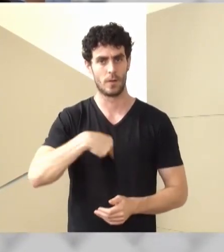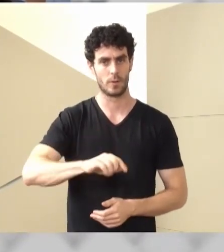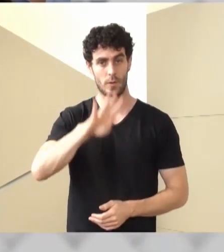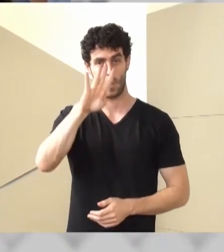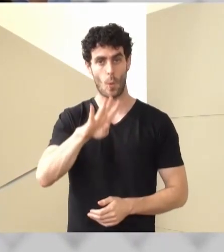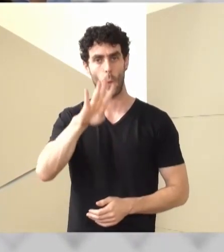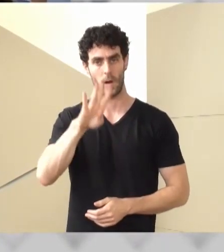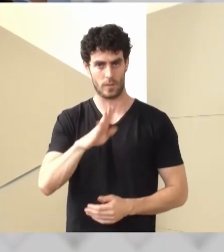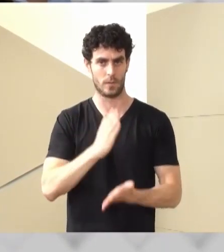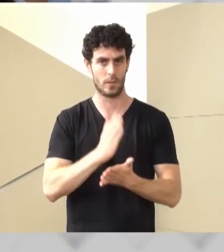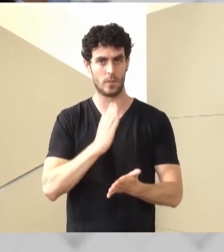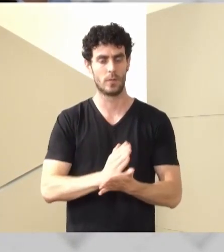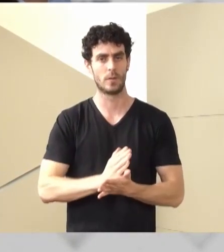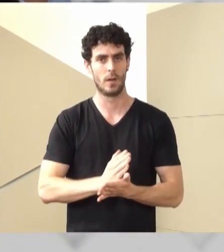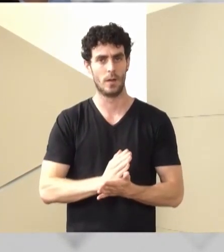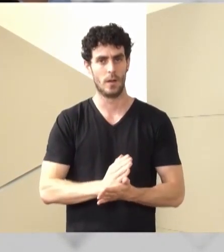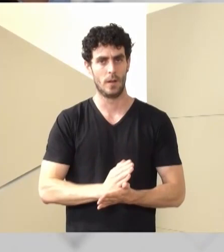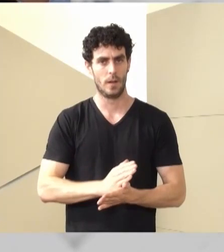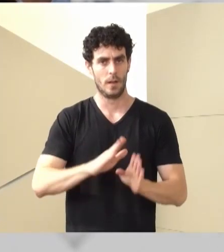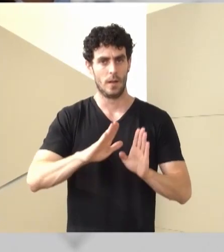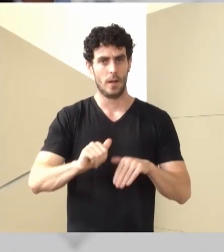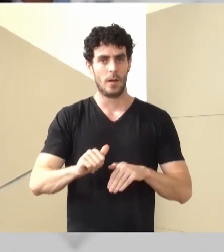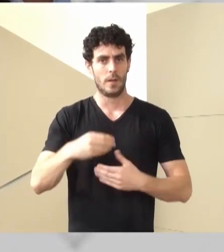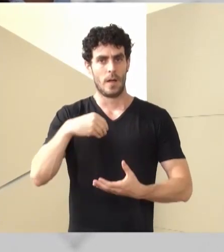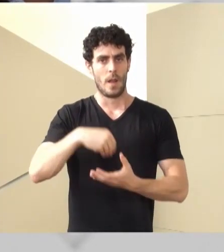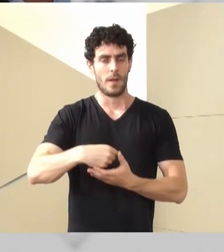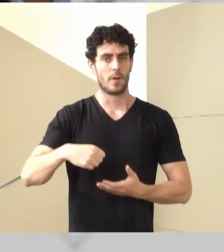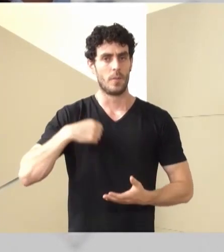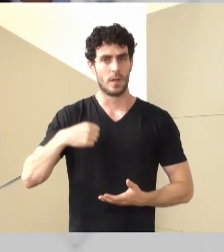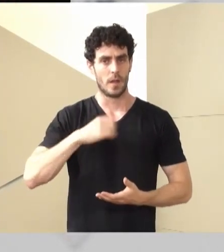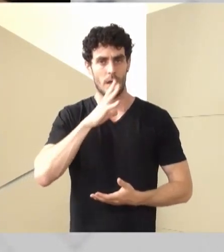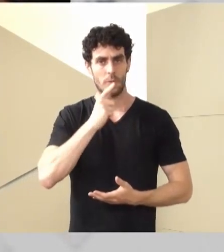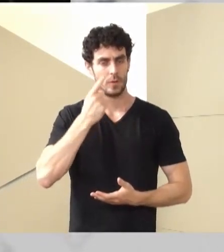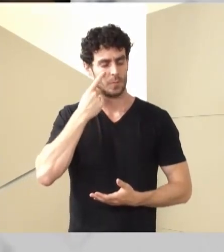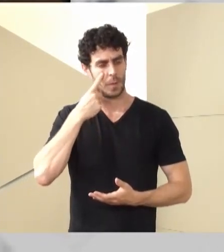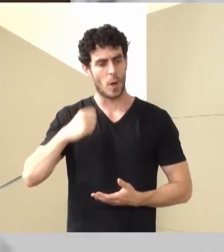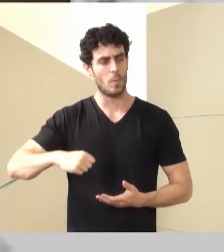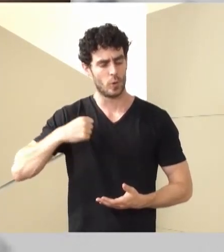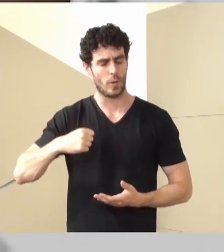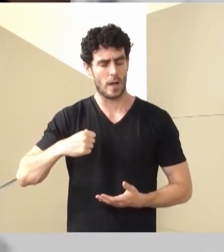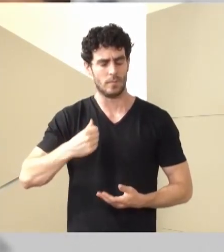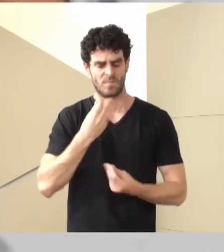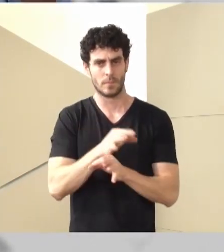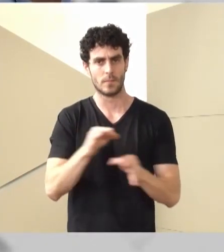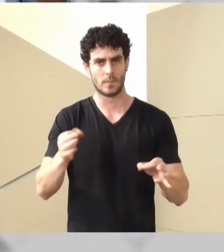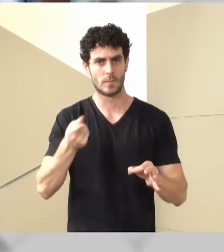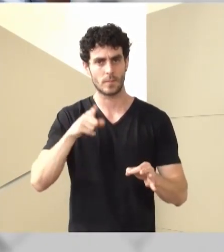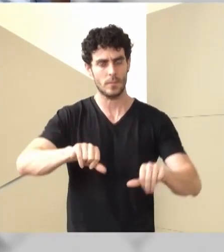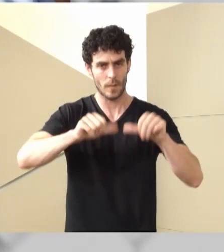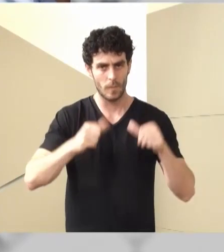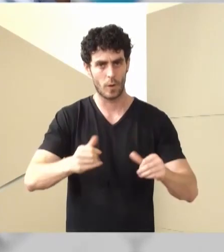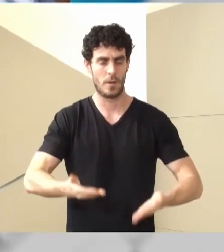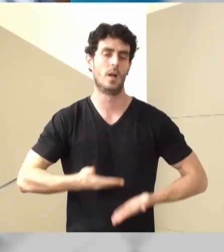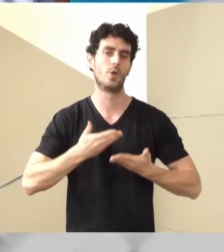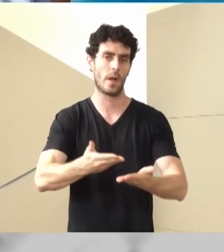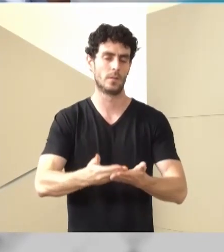y al final, dentro de nada, estamos ahí en el hospital, así que si nos dé esta oportunidad, para mí es súper guay. También es una forma de ayudar a